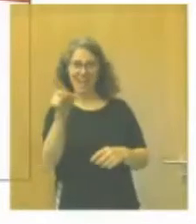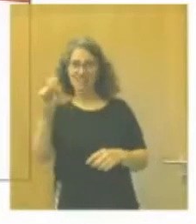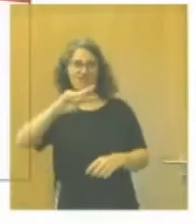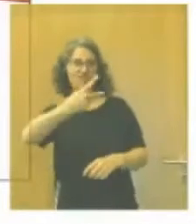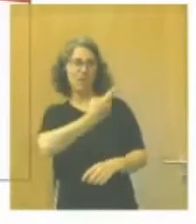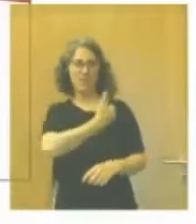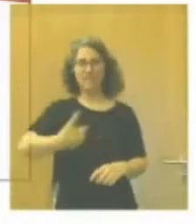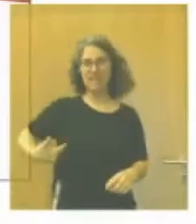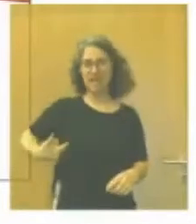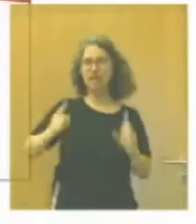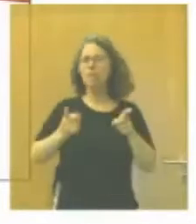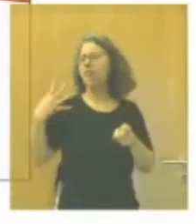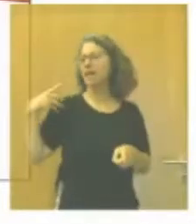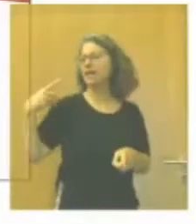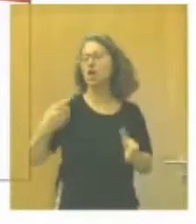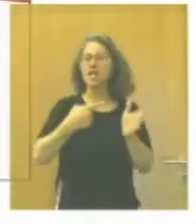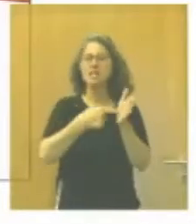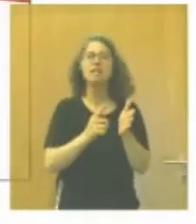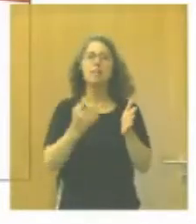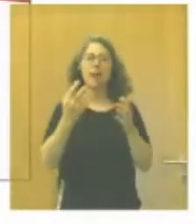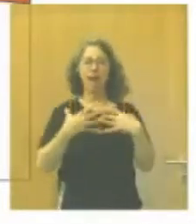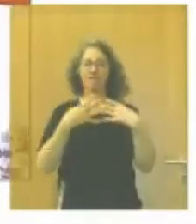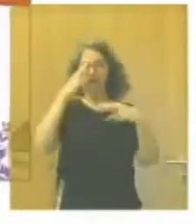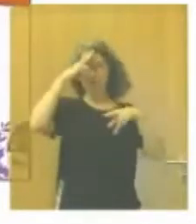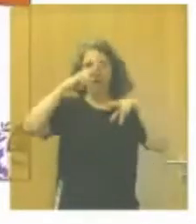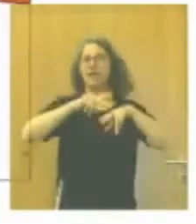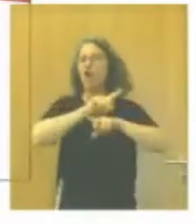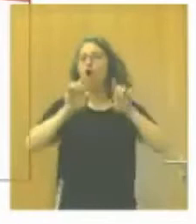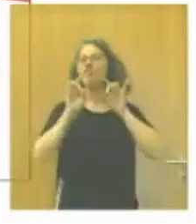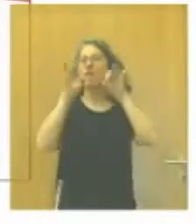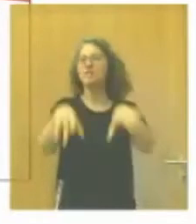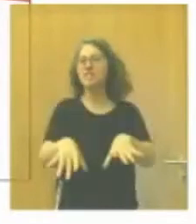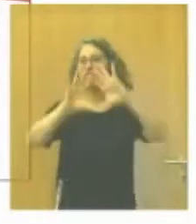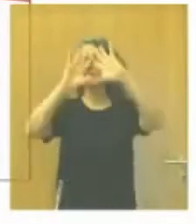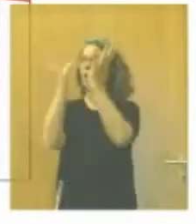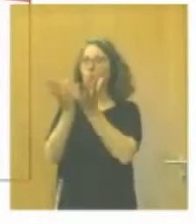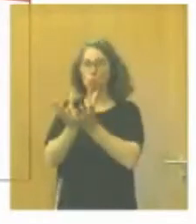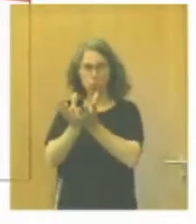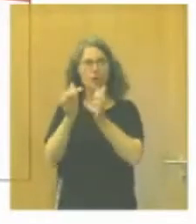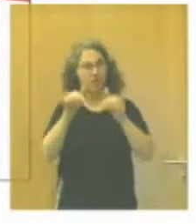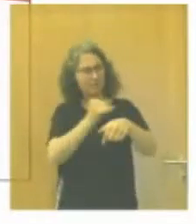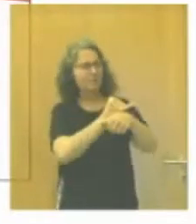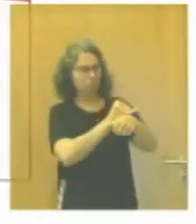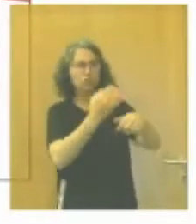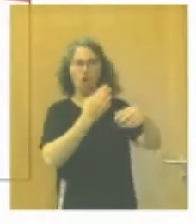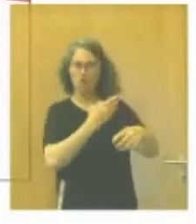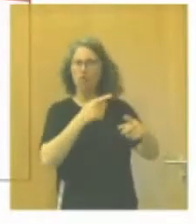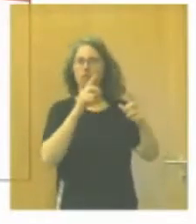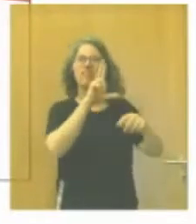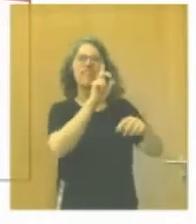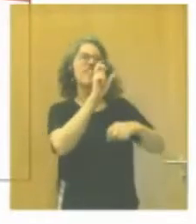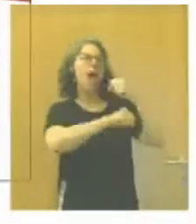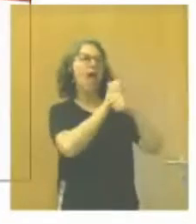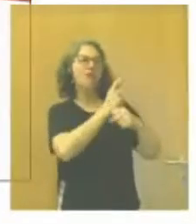vicepresidenta y directora del Centro para las Enfermedades No Transmisibles Globales en instituto, y tiene más de 30 años